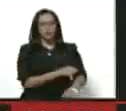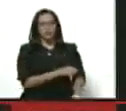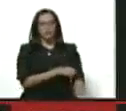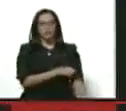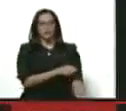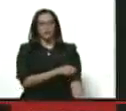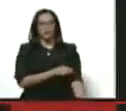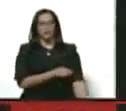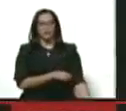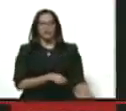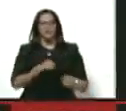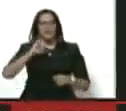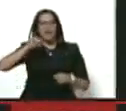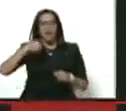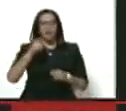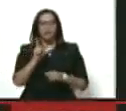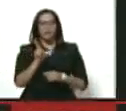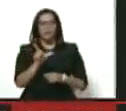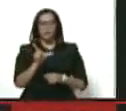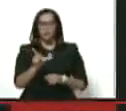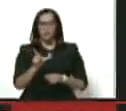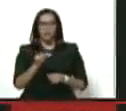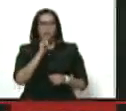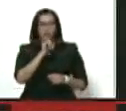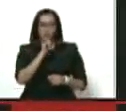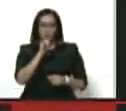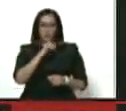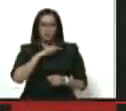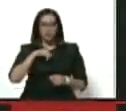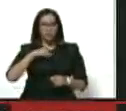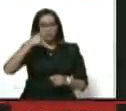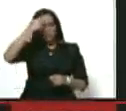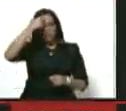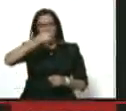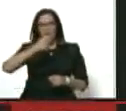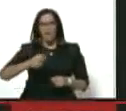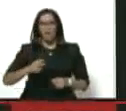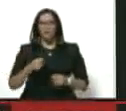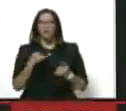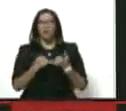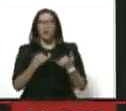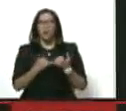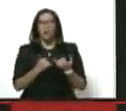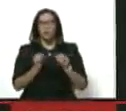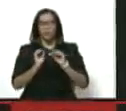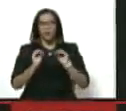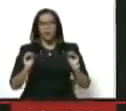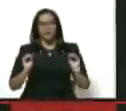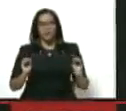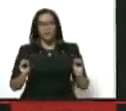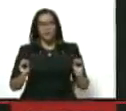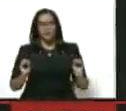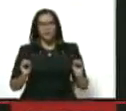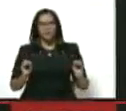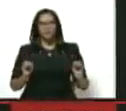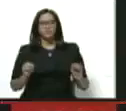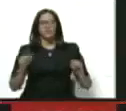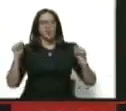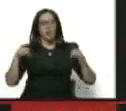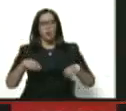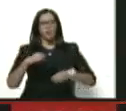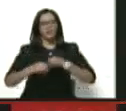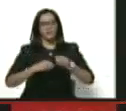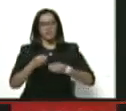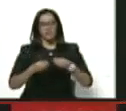la Dirección de la JPSUV, informándole a nuestro pueblo los últimos detalles, ¿no? Los últimos detalles. Hoy hicimos esa